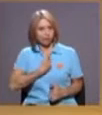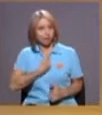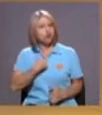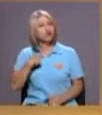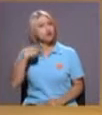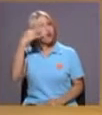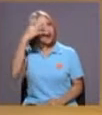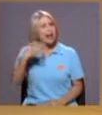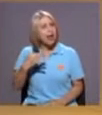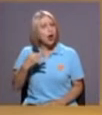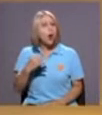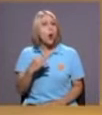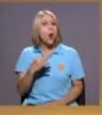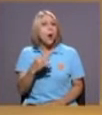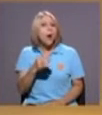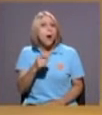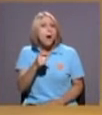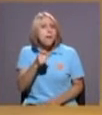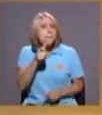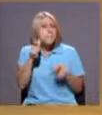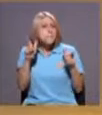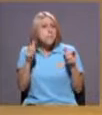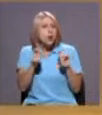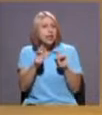que muy poquita gente,